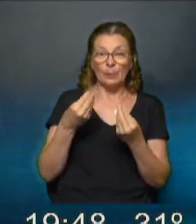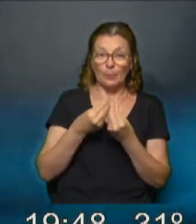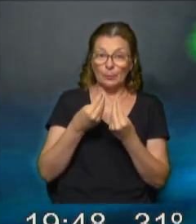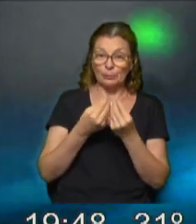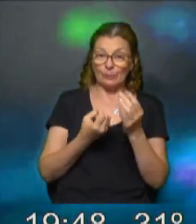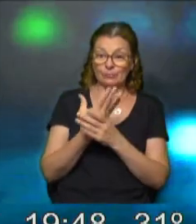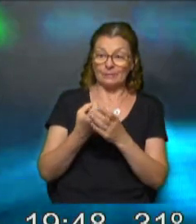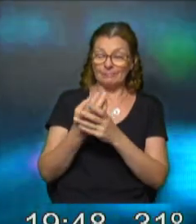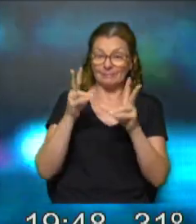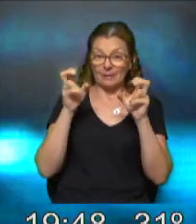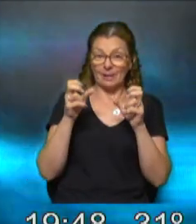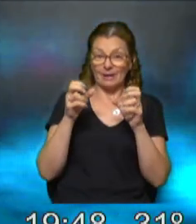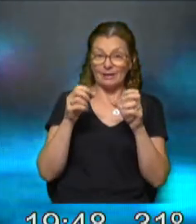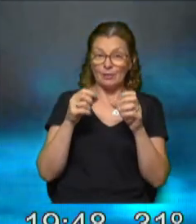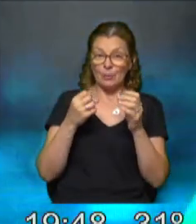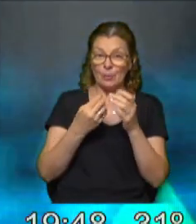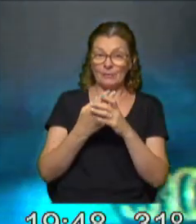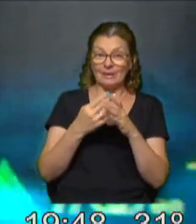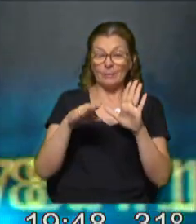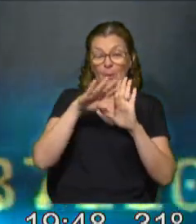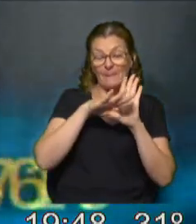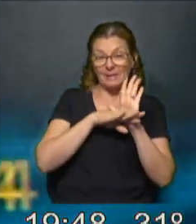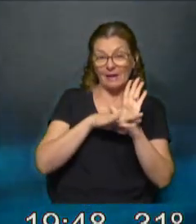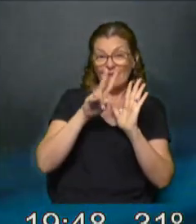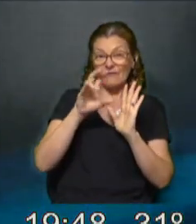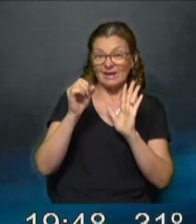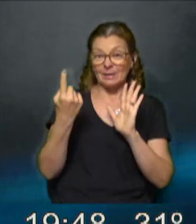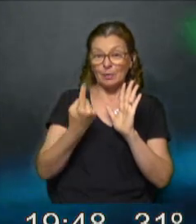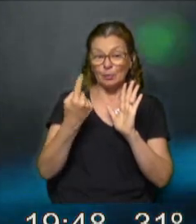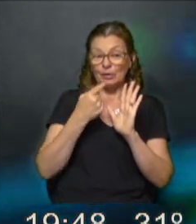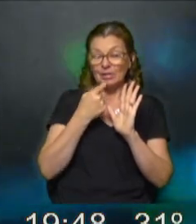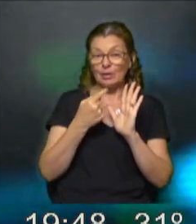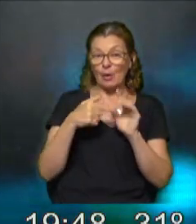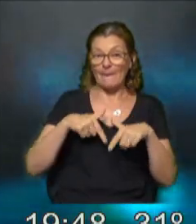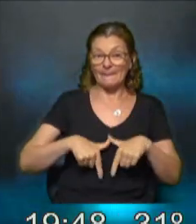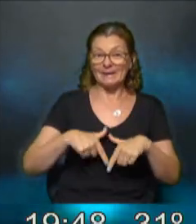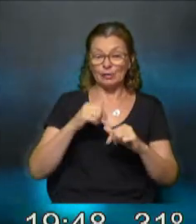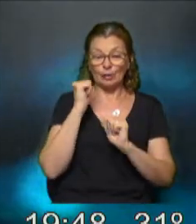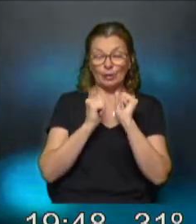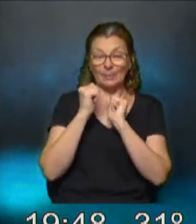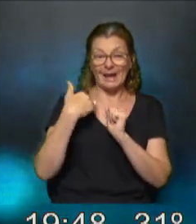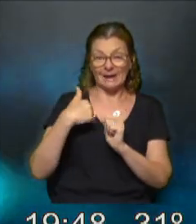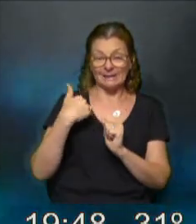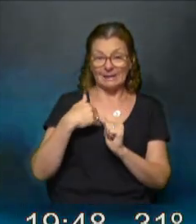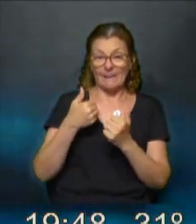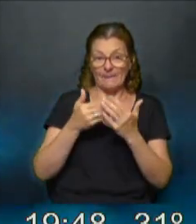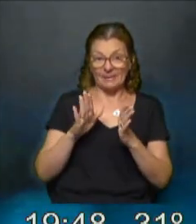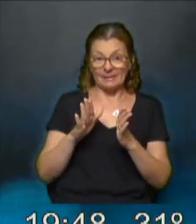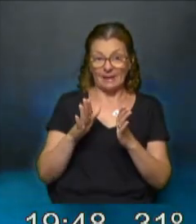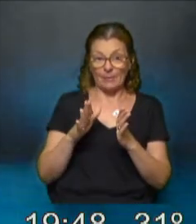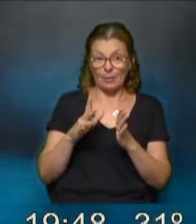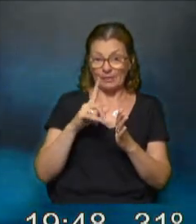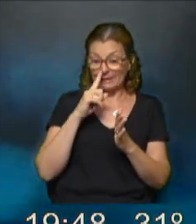novedades tenemos el discurso y también tenemos las medidas que hace 20 minutos anunció el ministro de economía Así que empezamos directamente por hacer